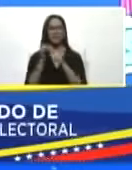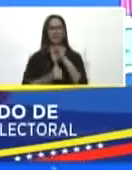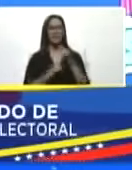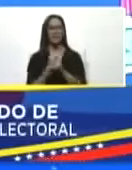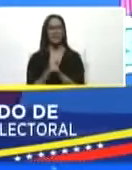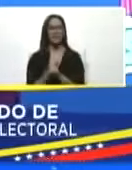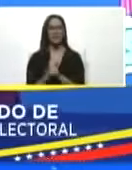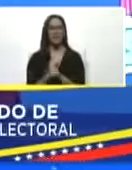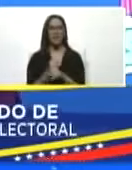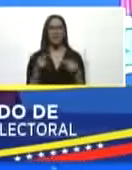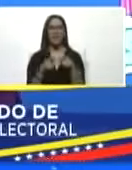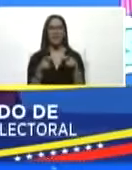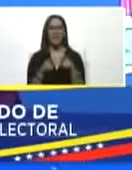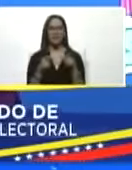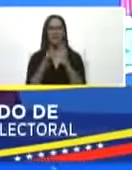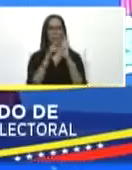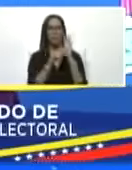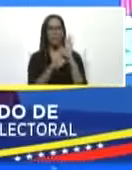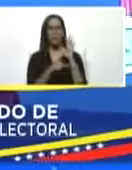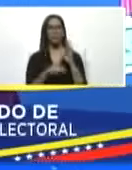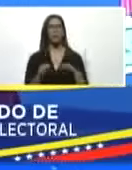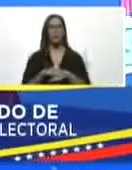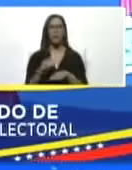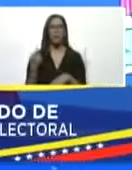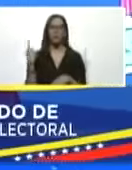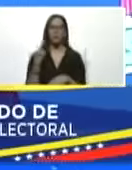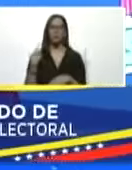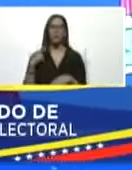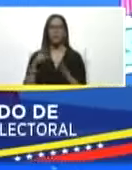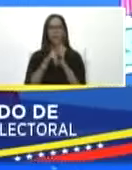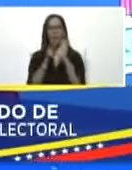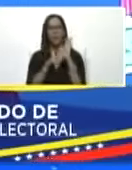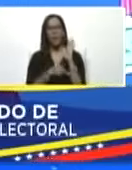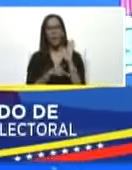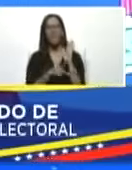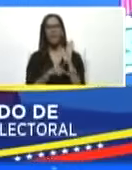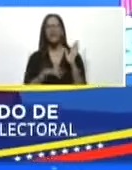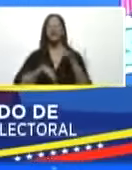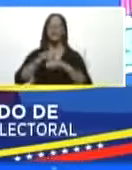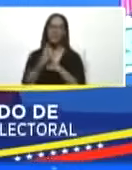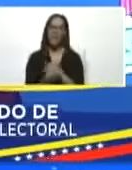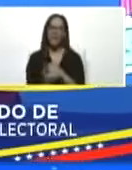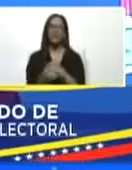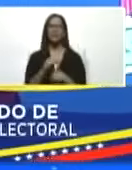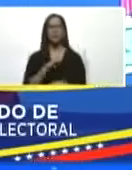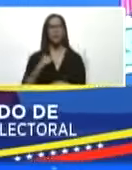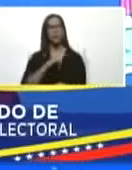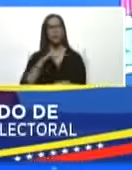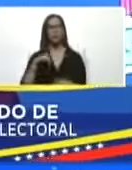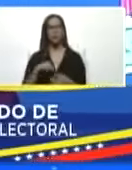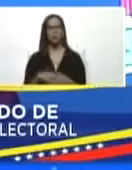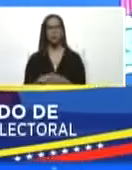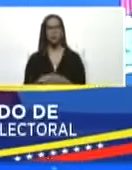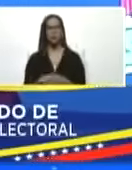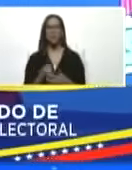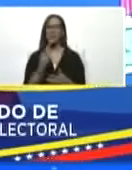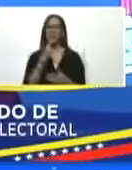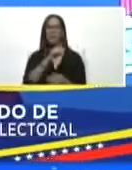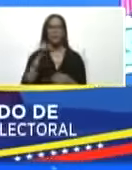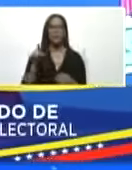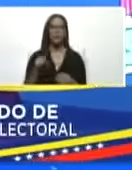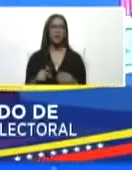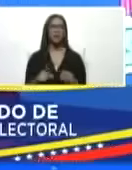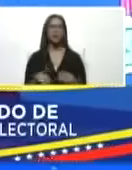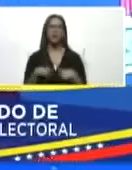equipo programático, porque los únicos que tenemos programa, plan, somos nosotros. Díganme ustedes, uno de los